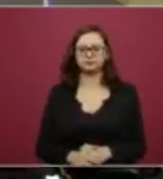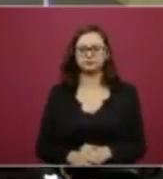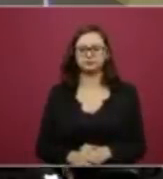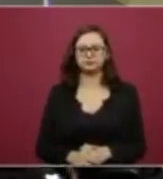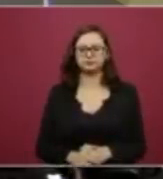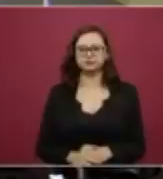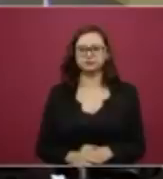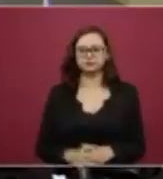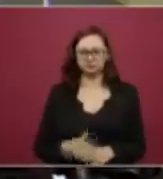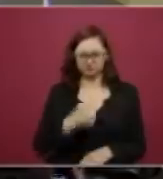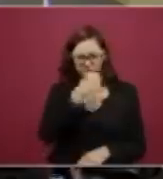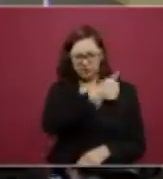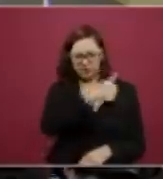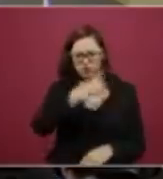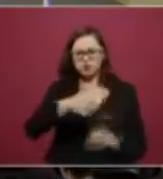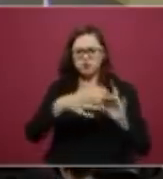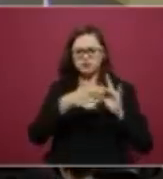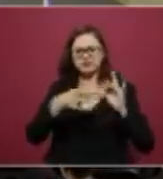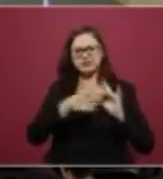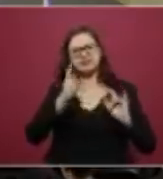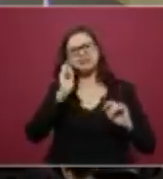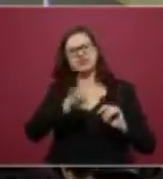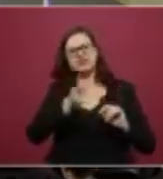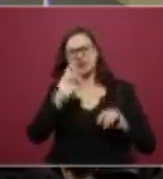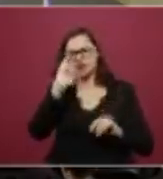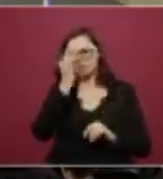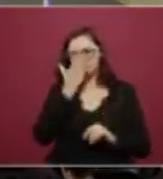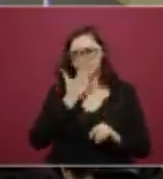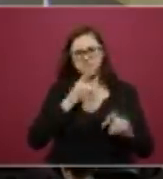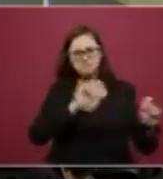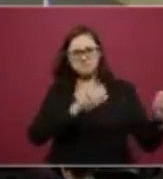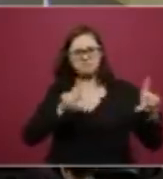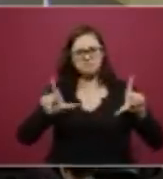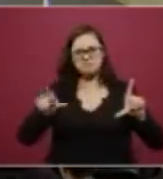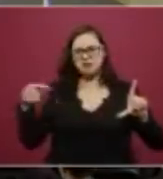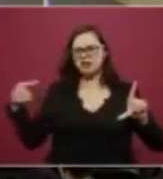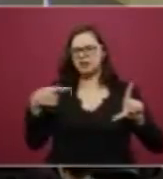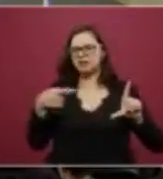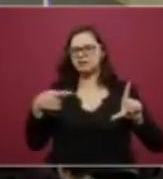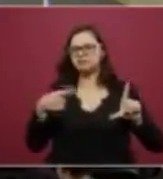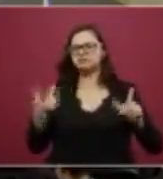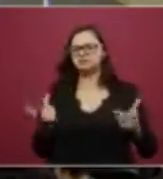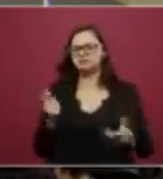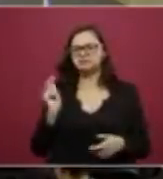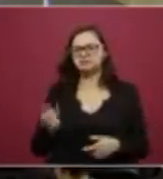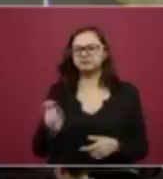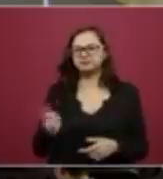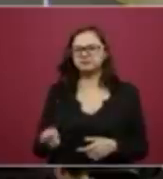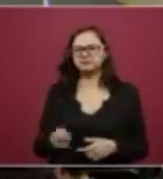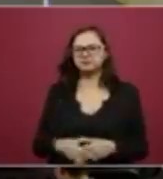cada uno de ustedes de acuerdo a lo que corresponde?